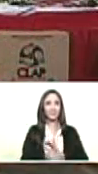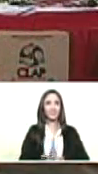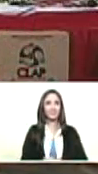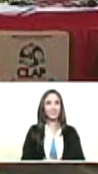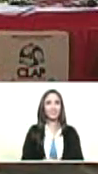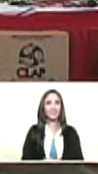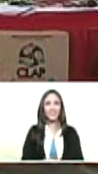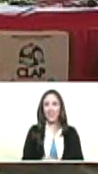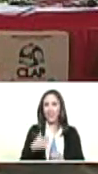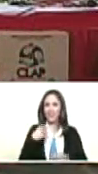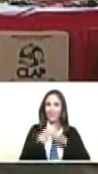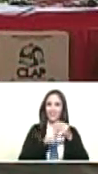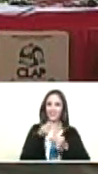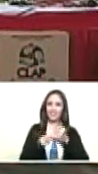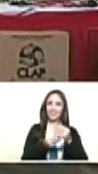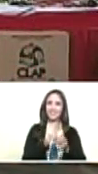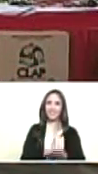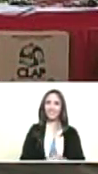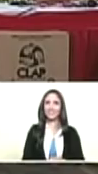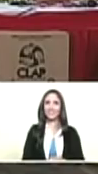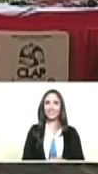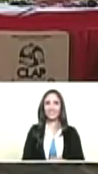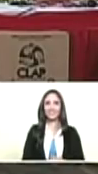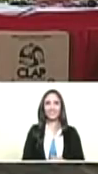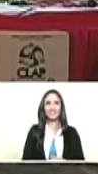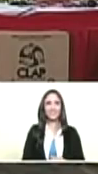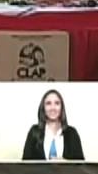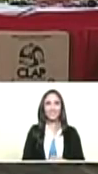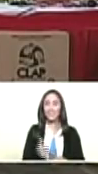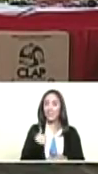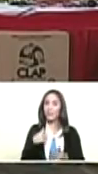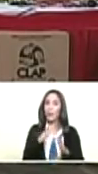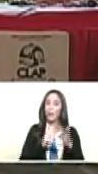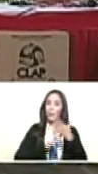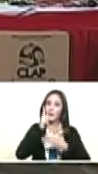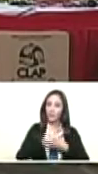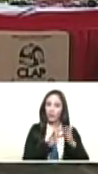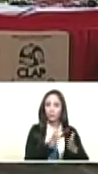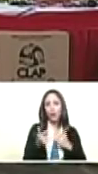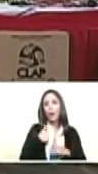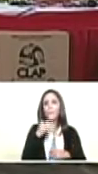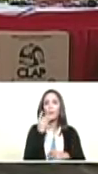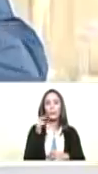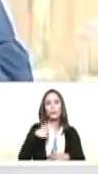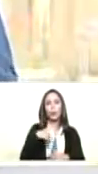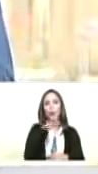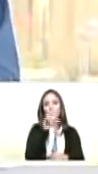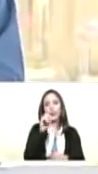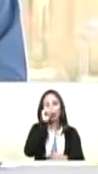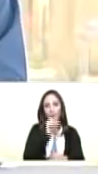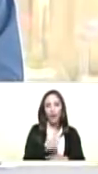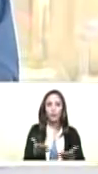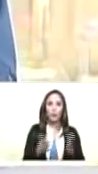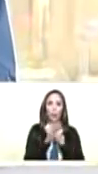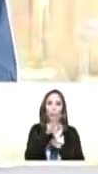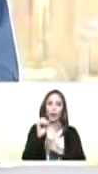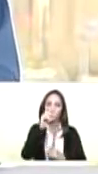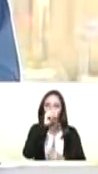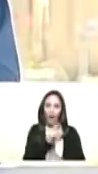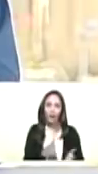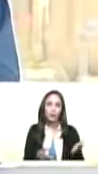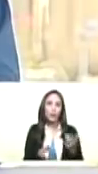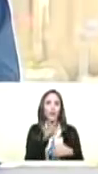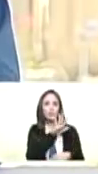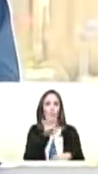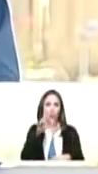Entonces, ¿qué hace uno? Uno se planifica. Estoy cumpliendo 30 años, 40, 20. 55, como tengo